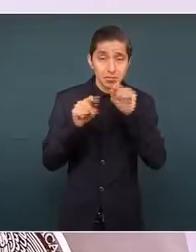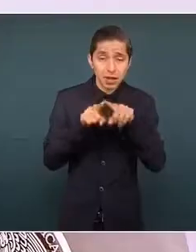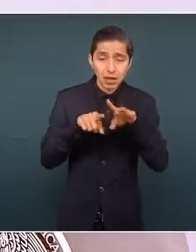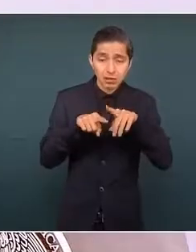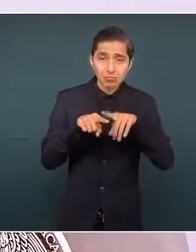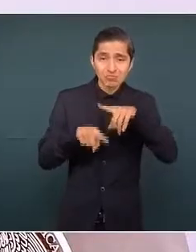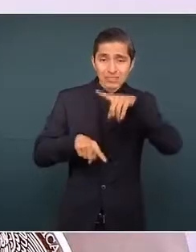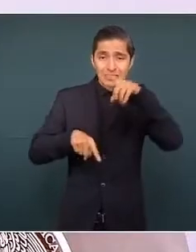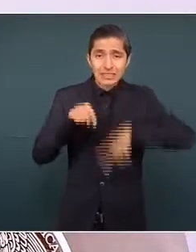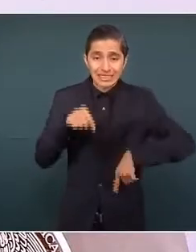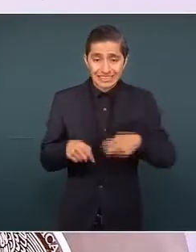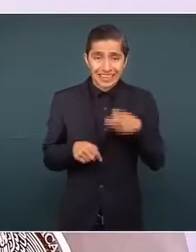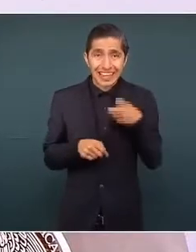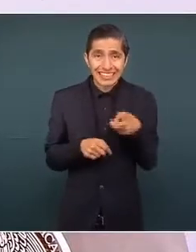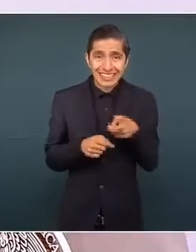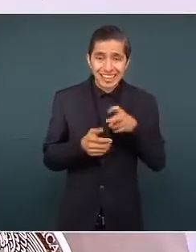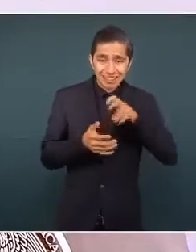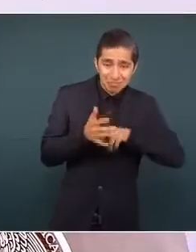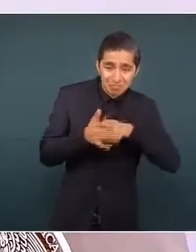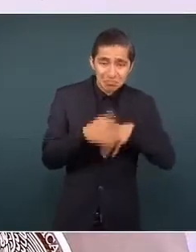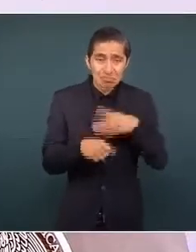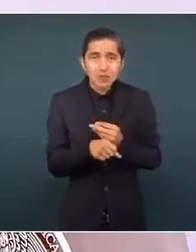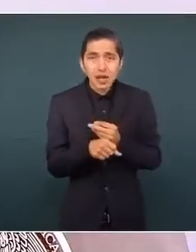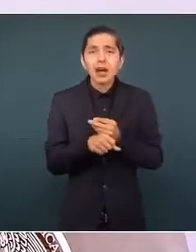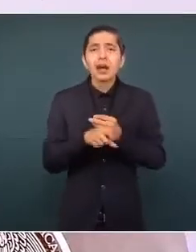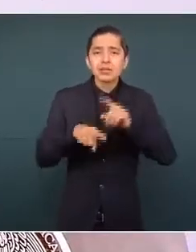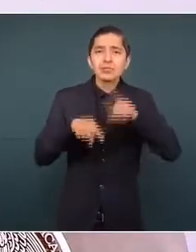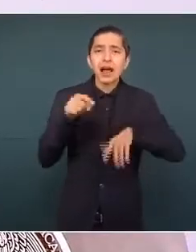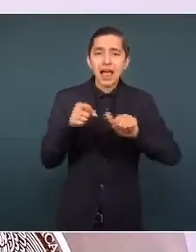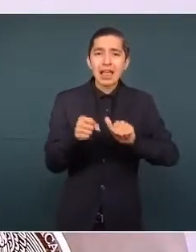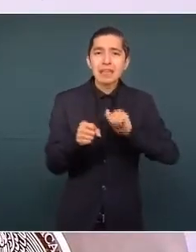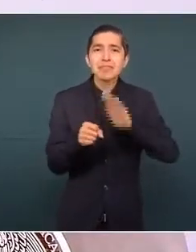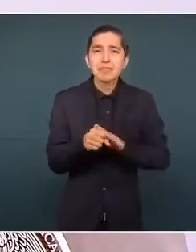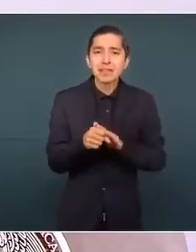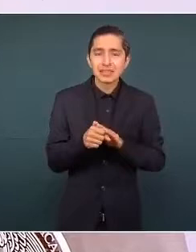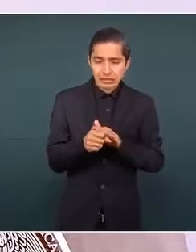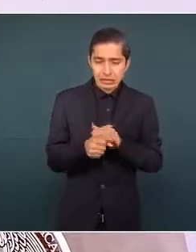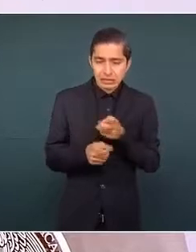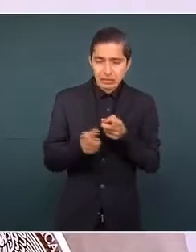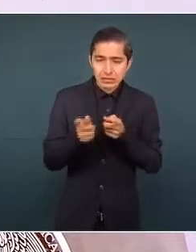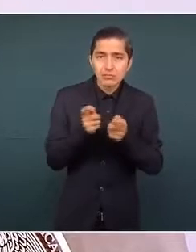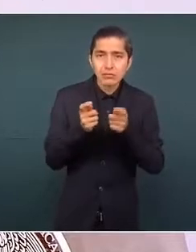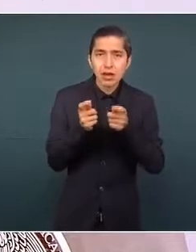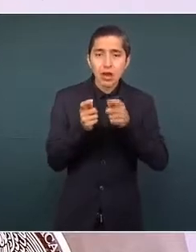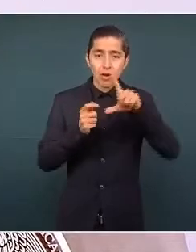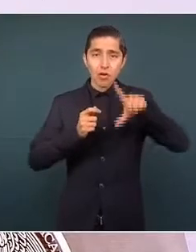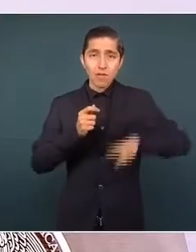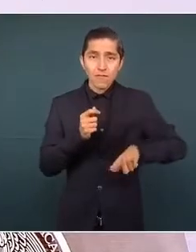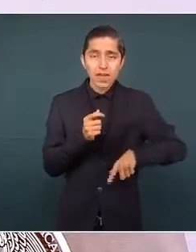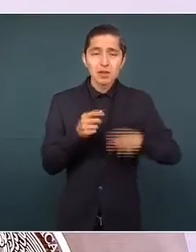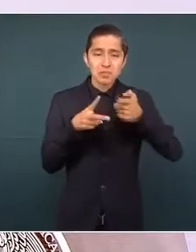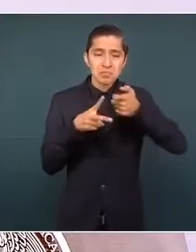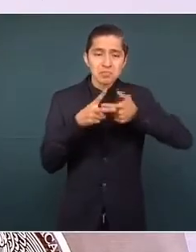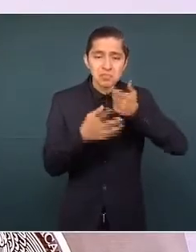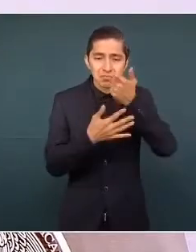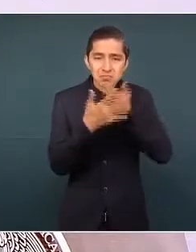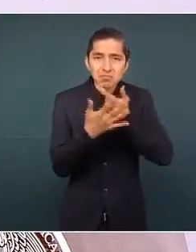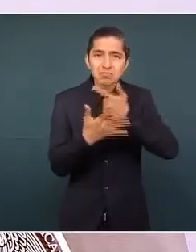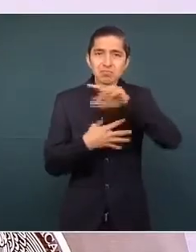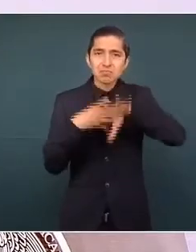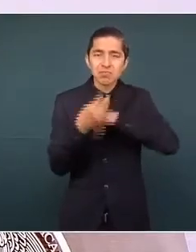Desaparecimos en esta ruta de un ordenamiento administrativo del gobierno y de las finanzas